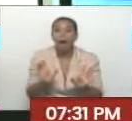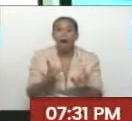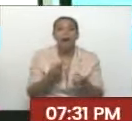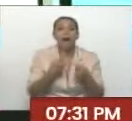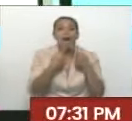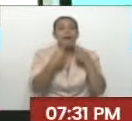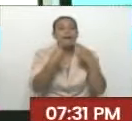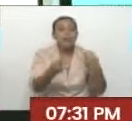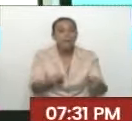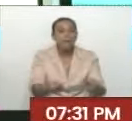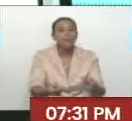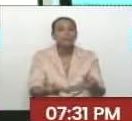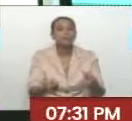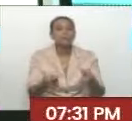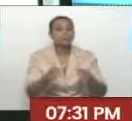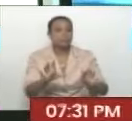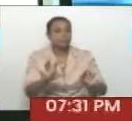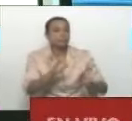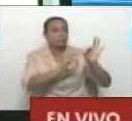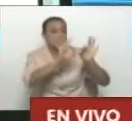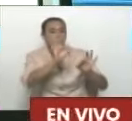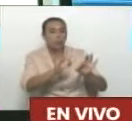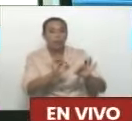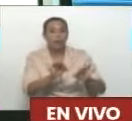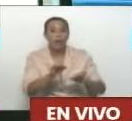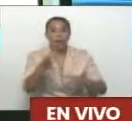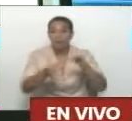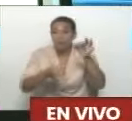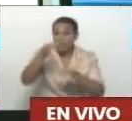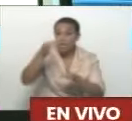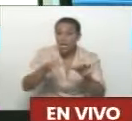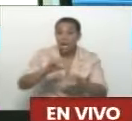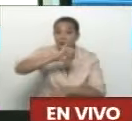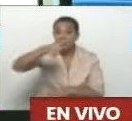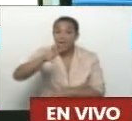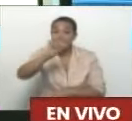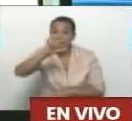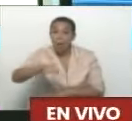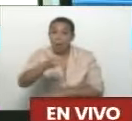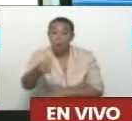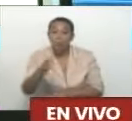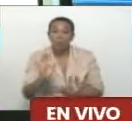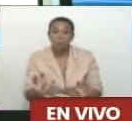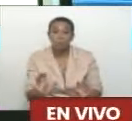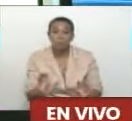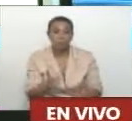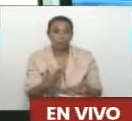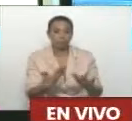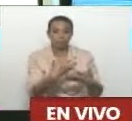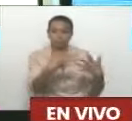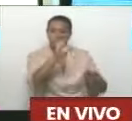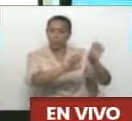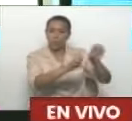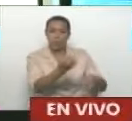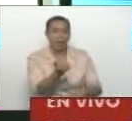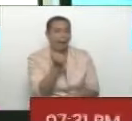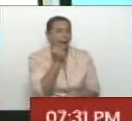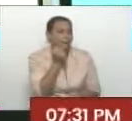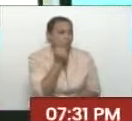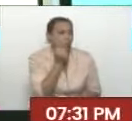calificar a la Fiscalía, al Poder Judicial y al país de manera